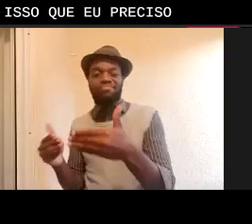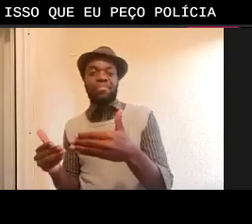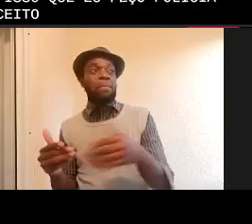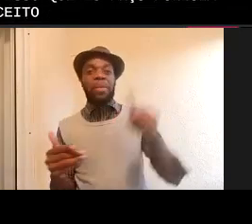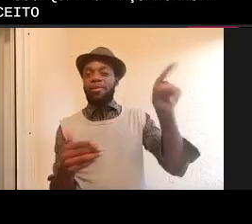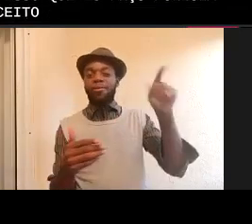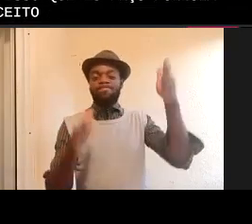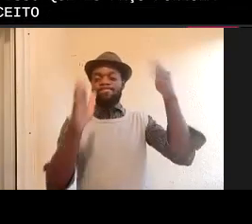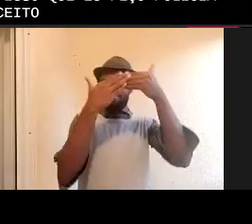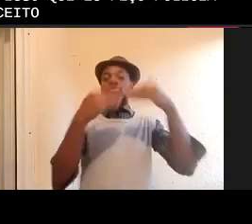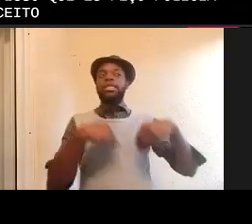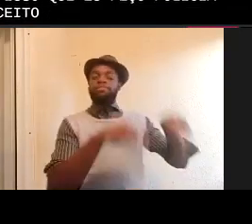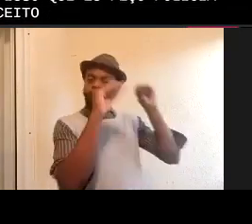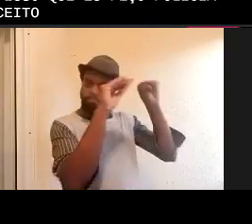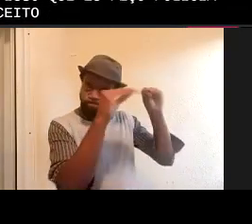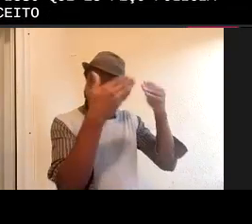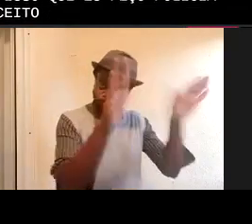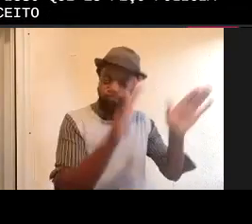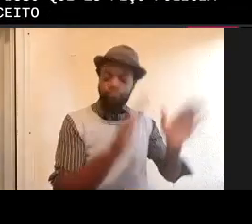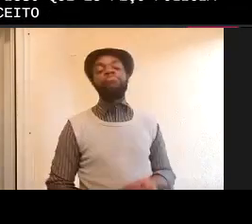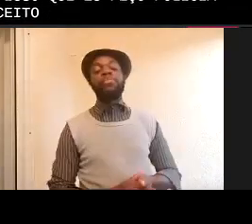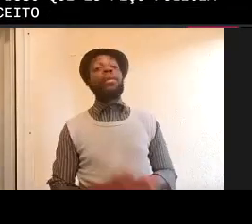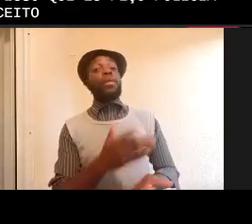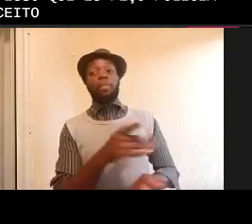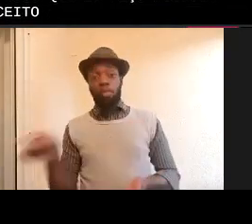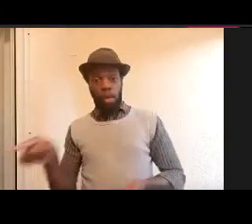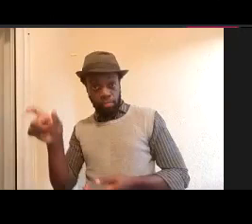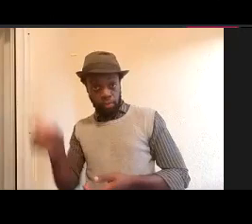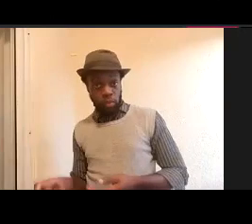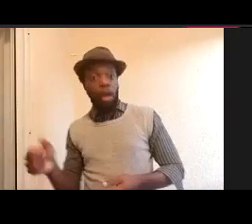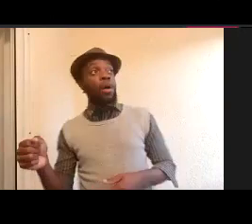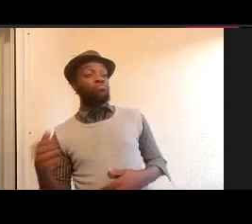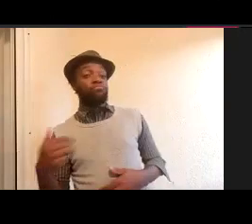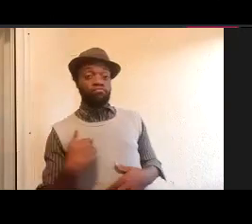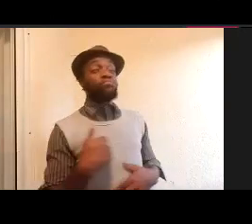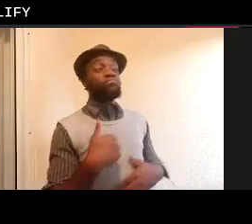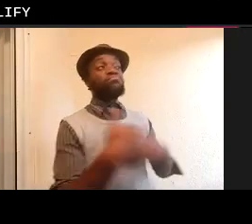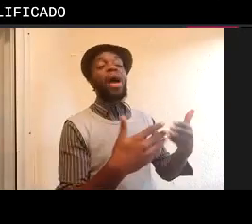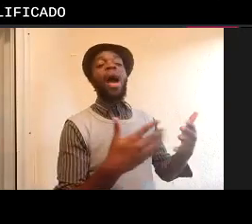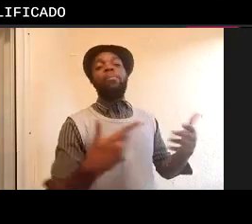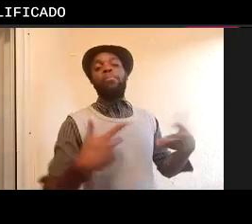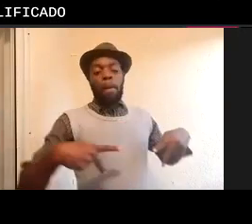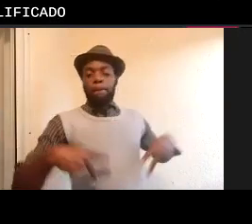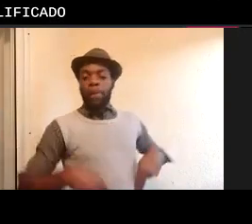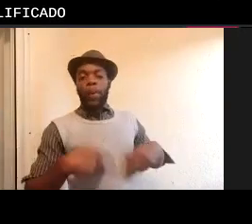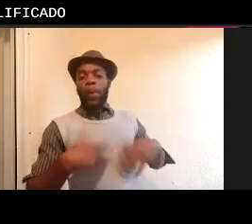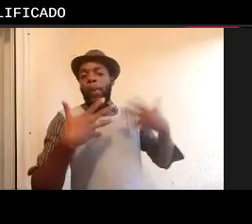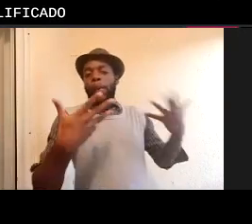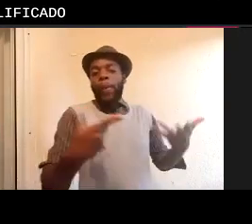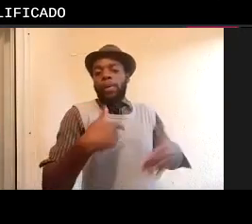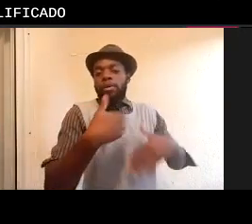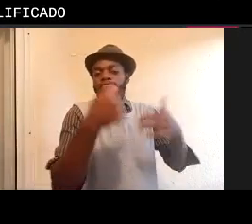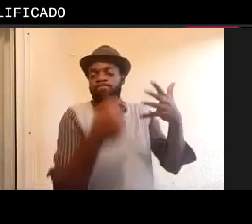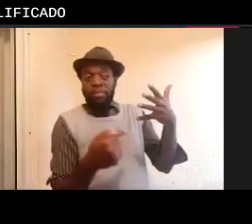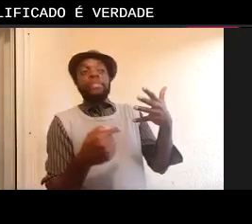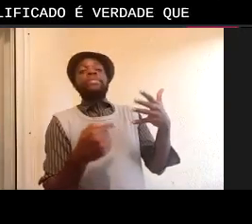Siempre se debe obtener un consentimiento informado cualificado. Si bien es cierto, en muchas de nuestras leyes